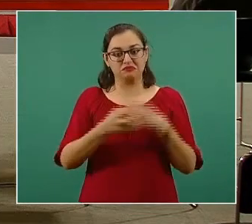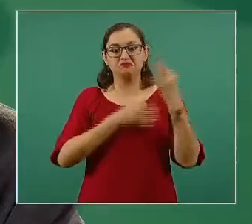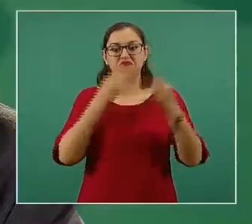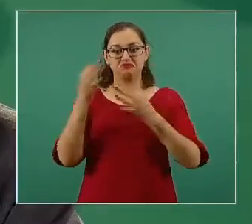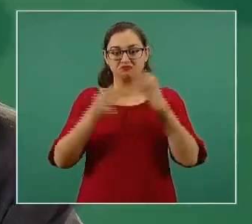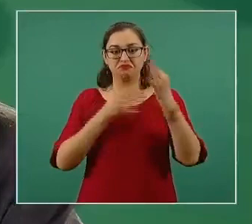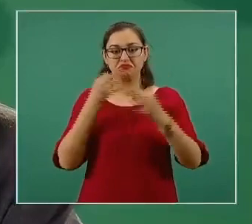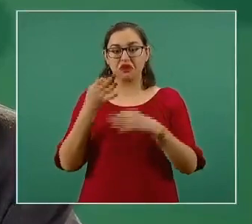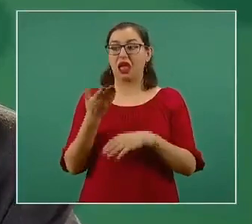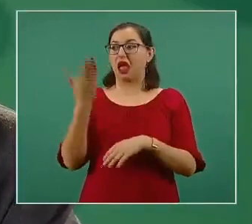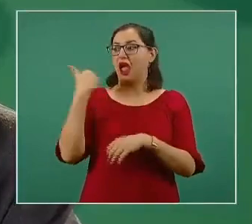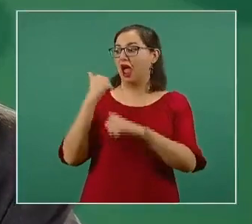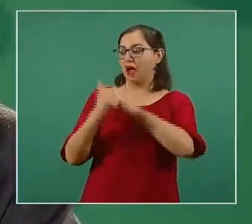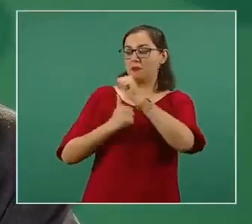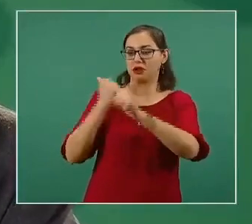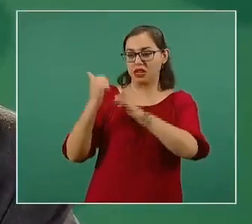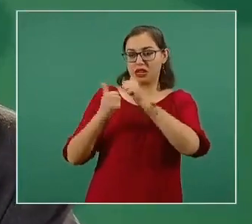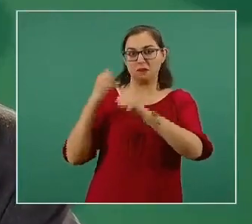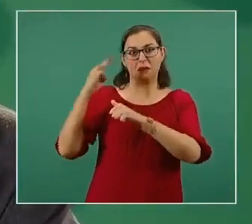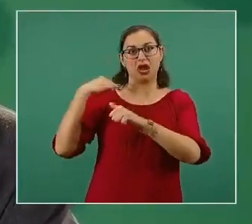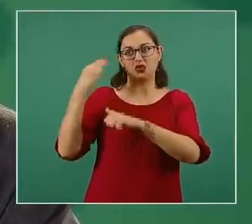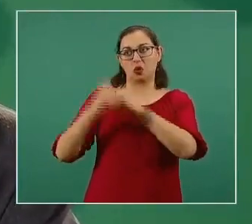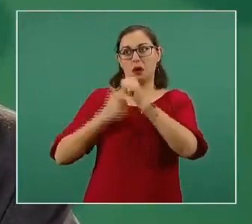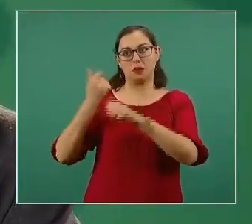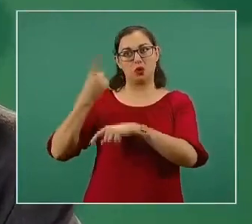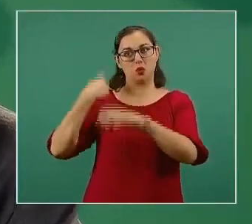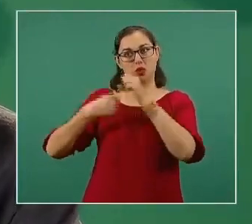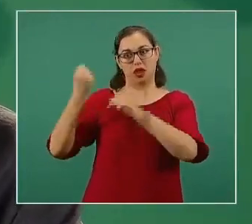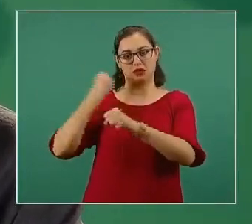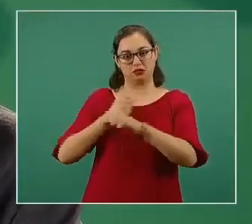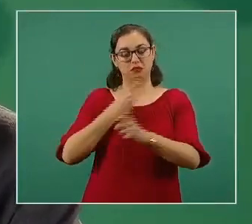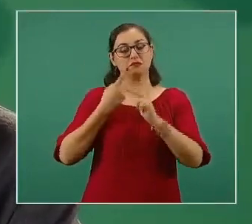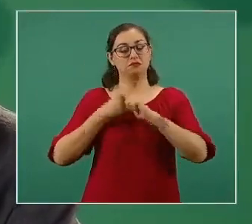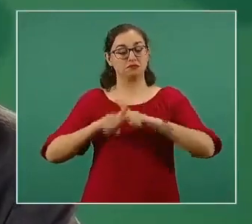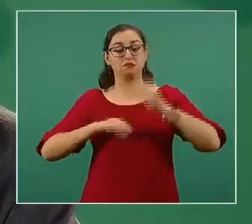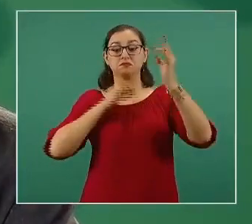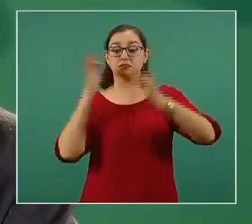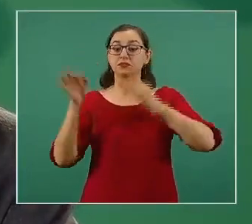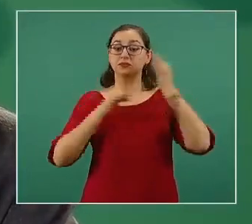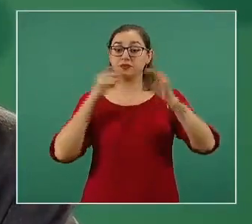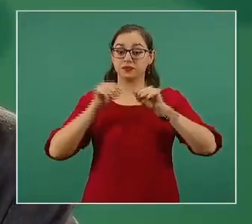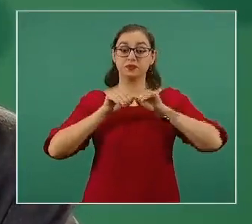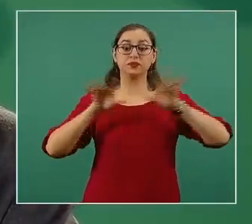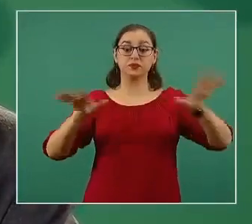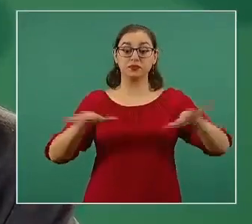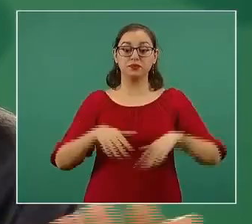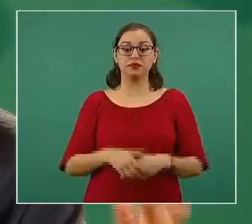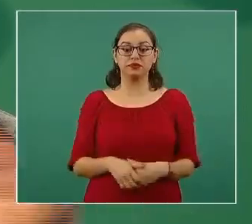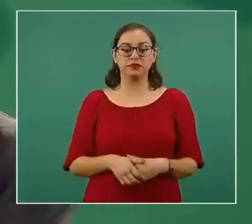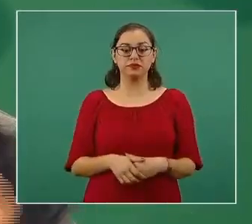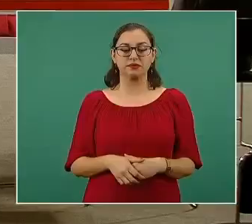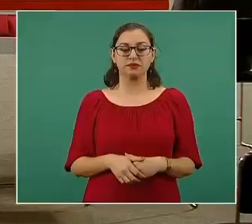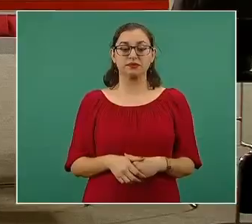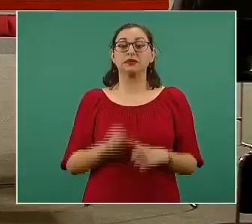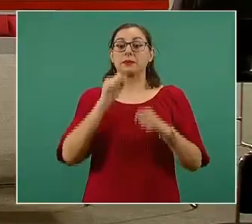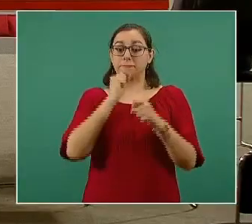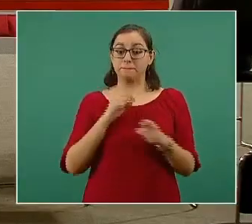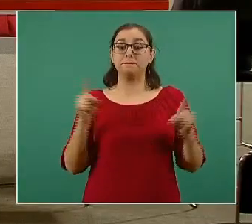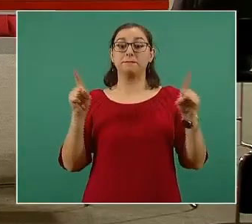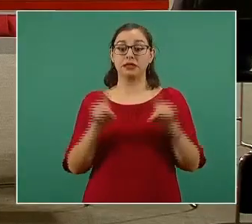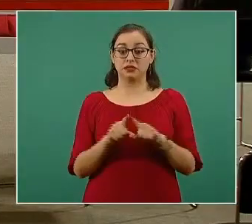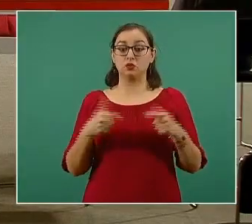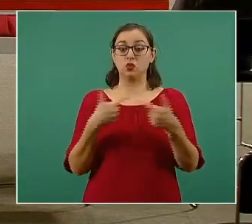al menos abril o marzo de 2020. También el abstenerse de congregarse